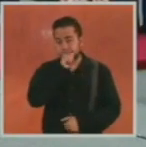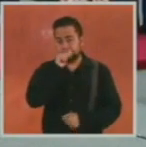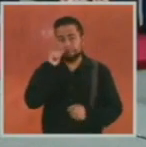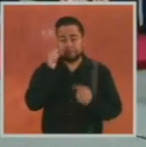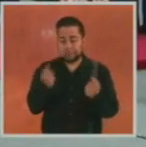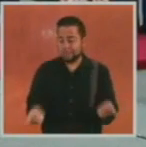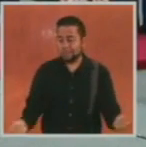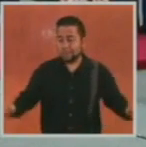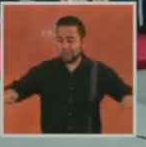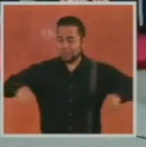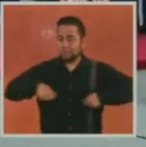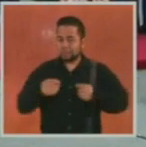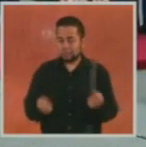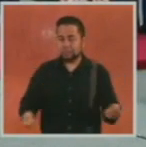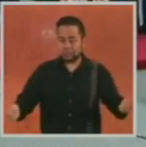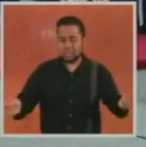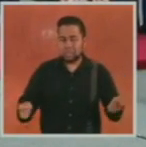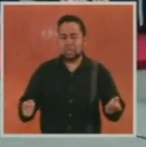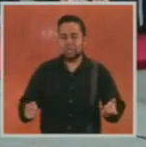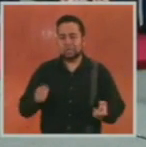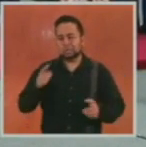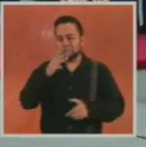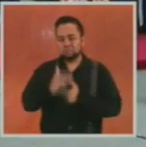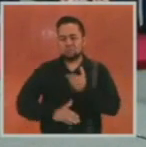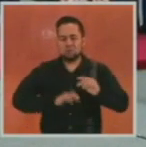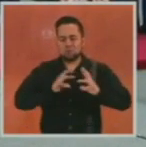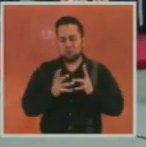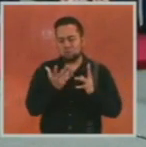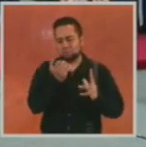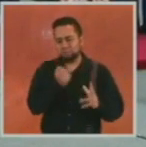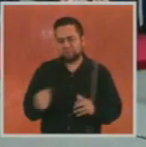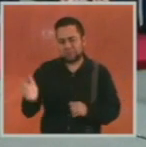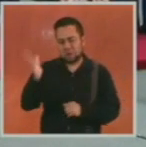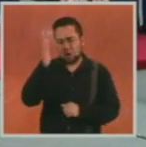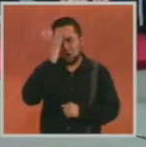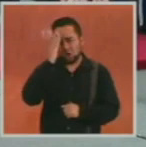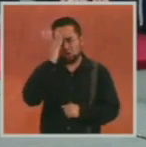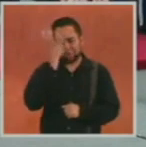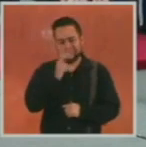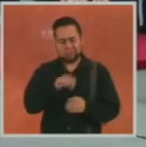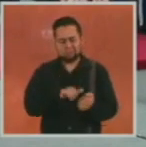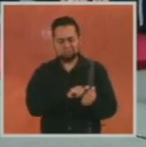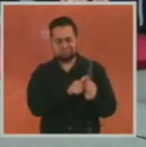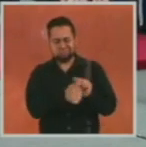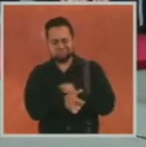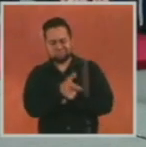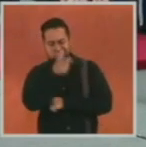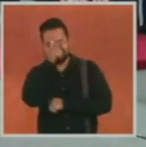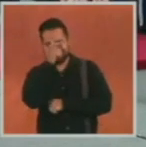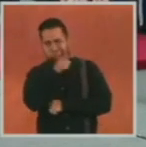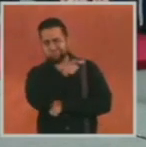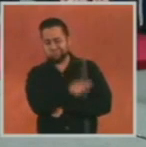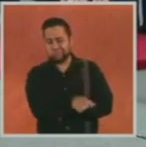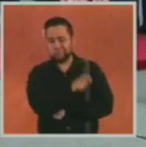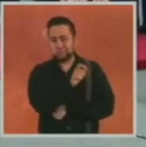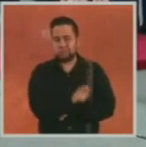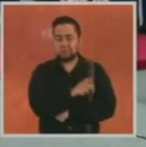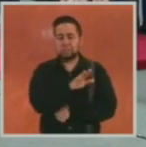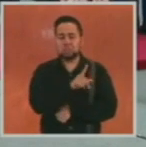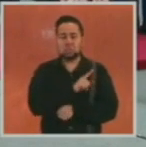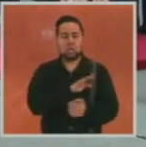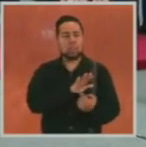de los oaxaqueños y conocido en todo el mundo pues se había convertido prácticamente un